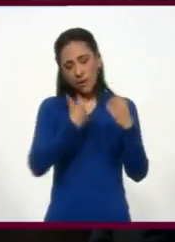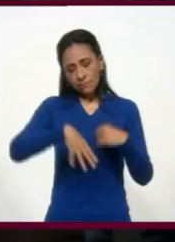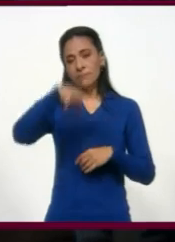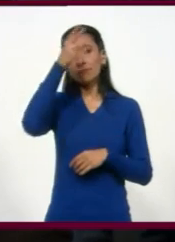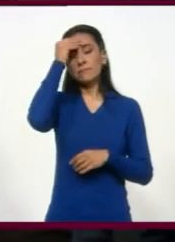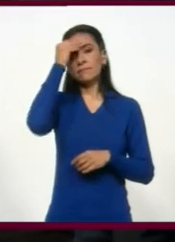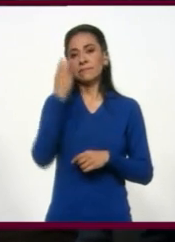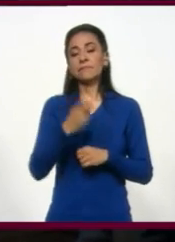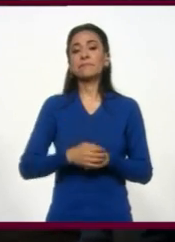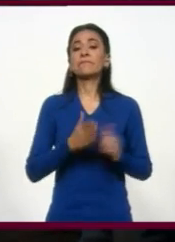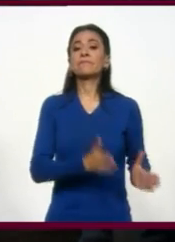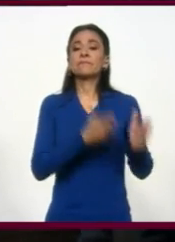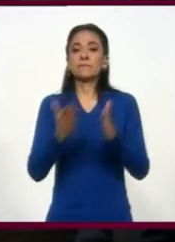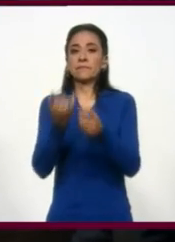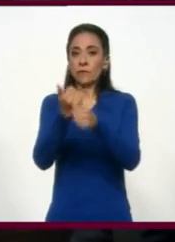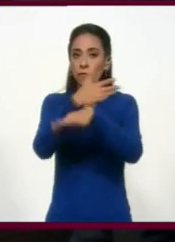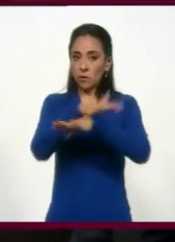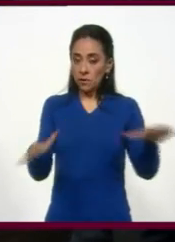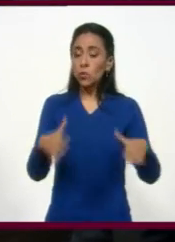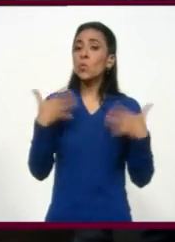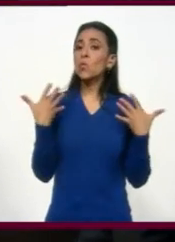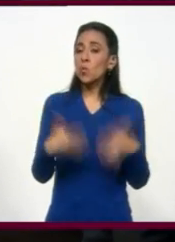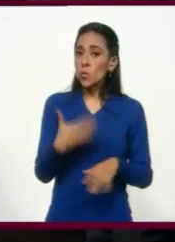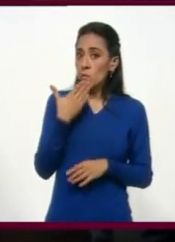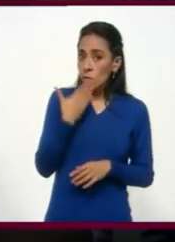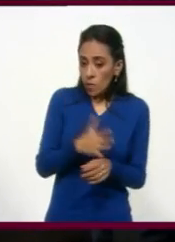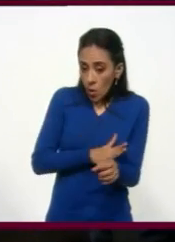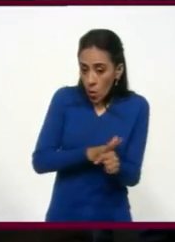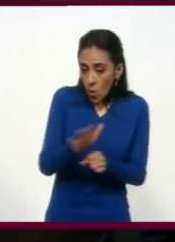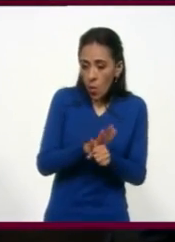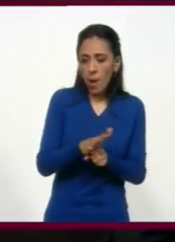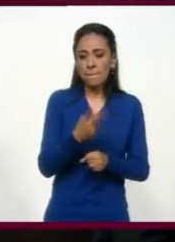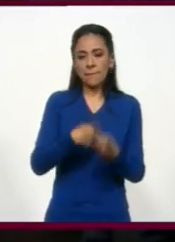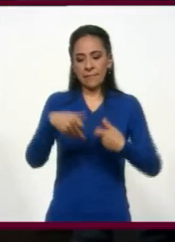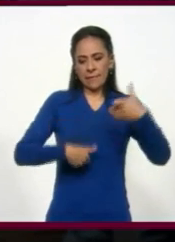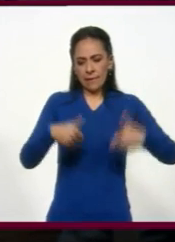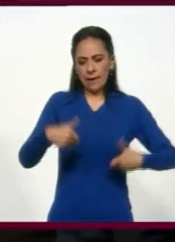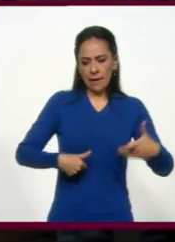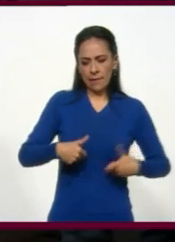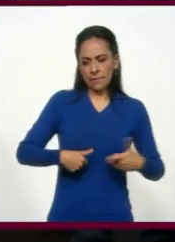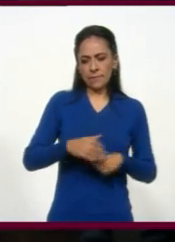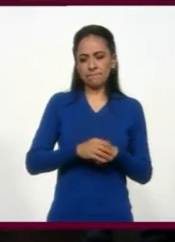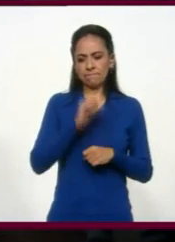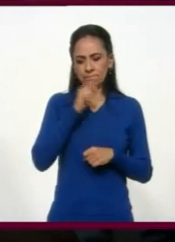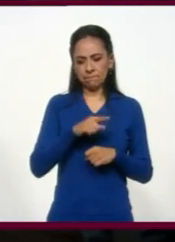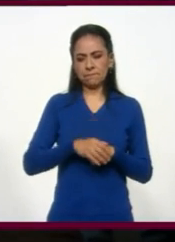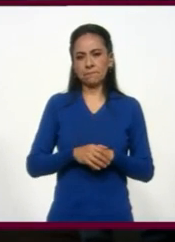bien ahora la otra información que ha causado mucha expectación es la presencia del teatro de escandinavia